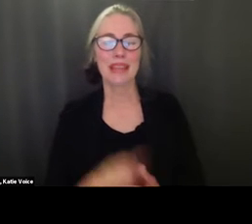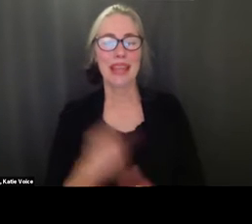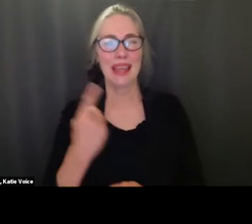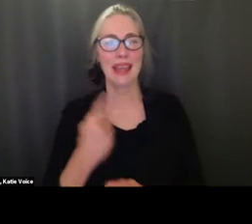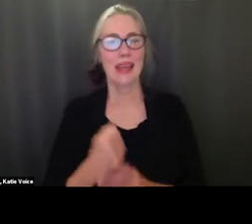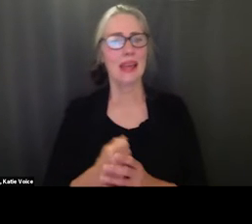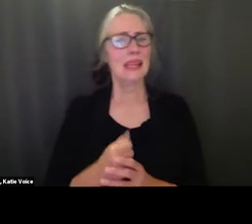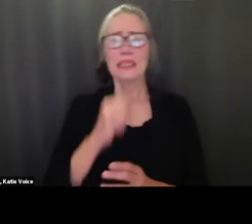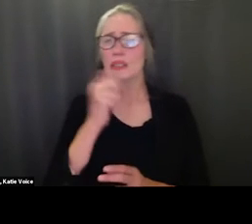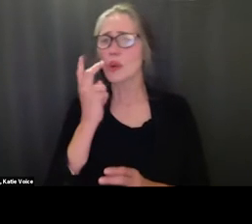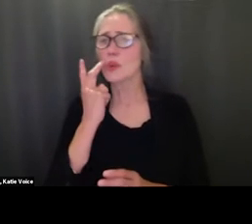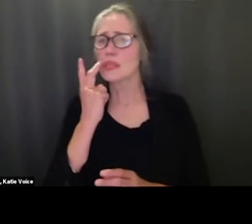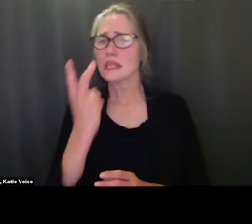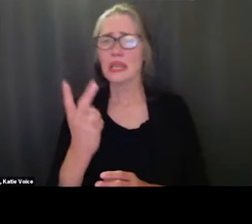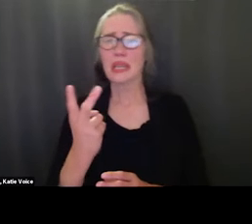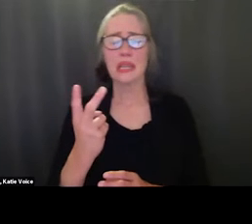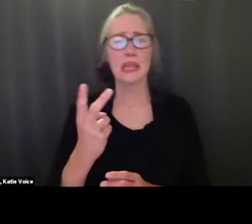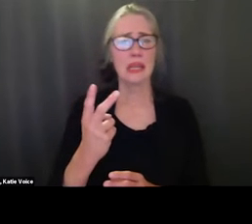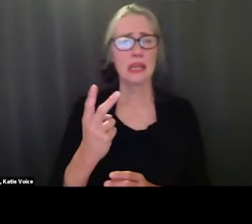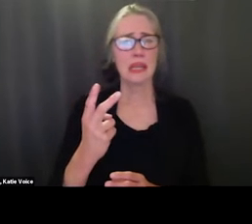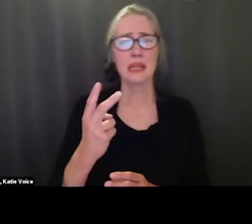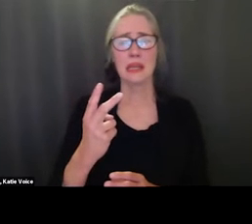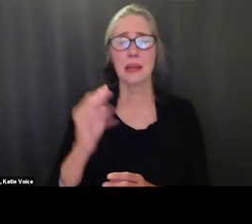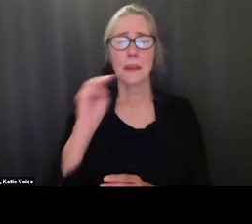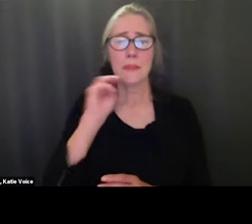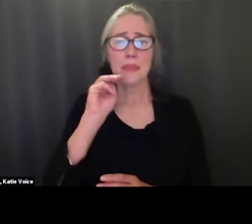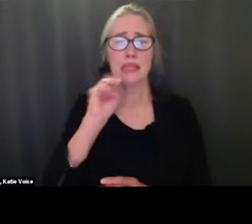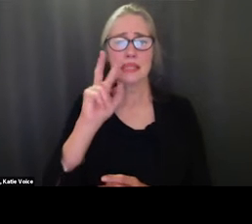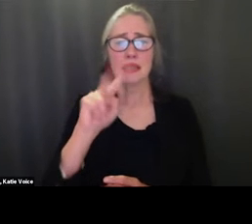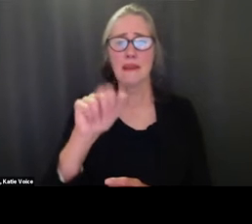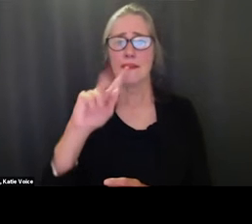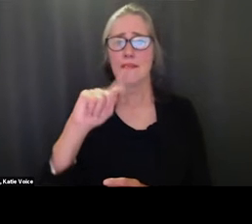No veo a la señora Beth Grant, así que voy a comenzar con Anna Marie.